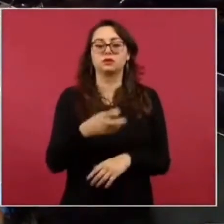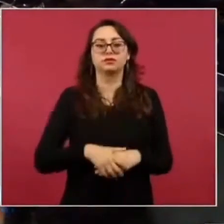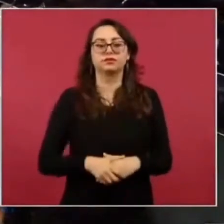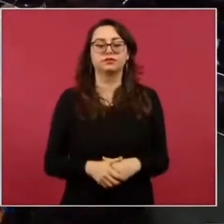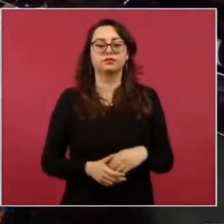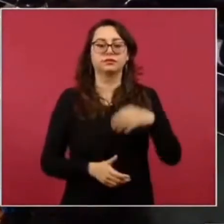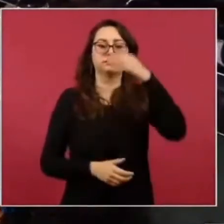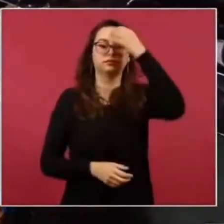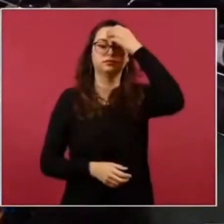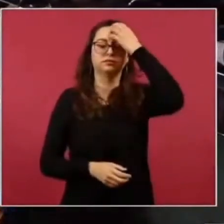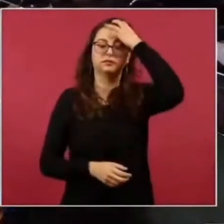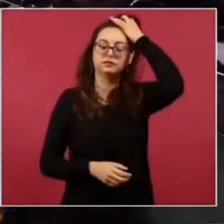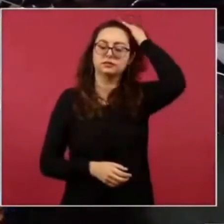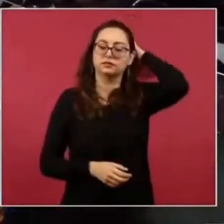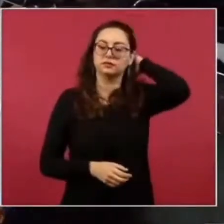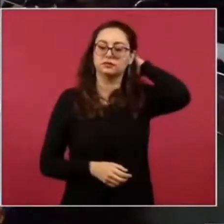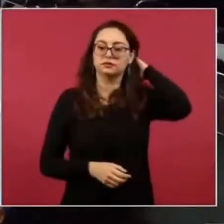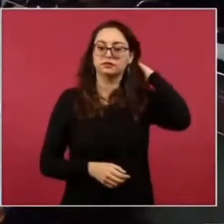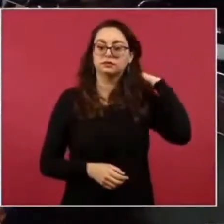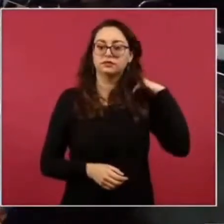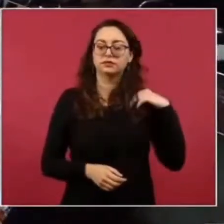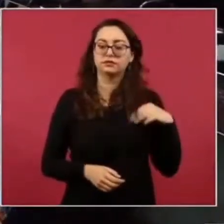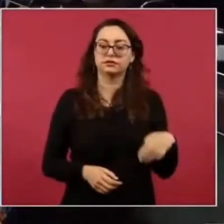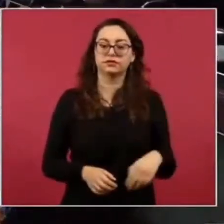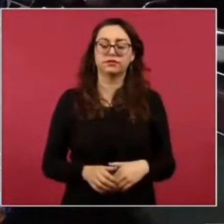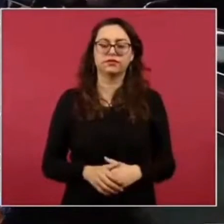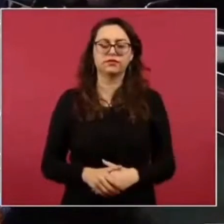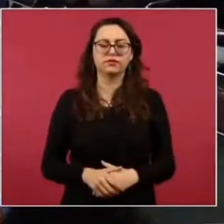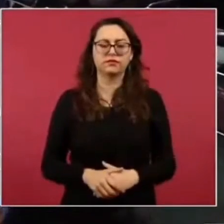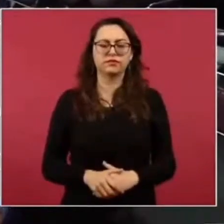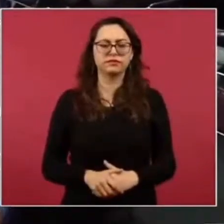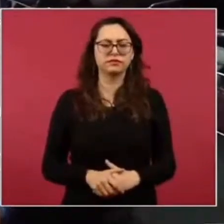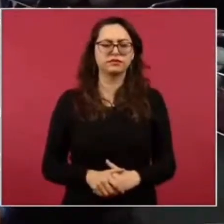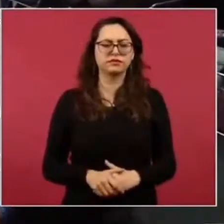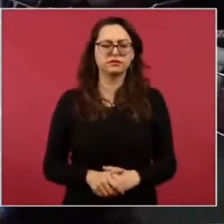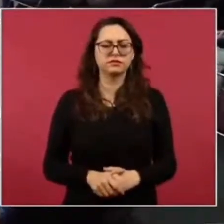de eso. Eso.